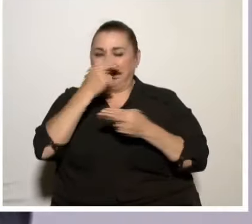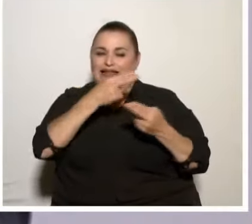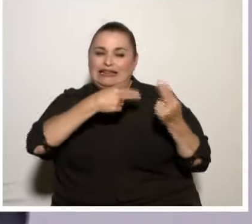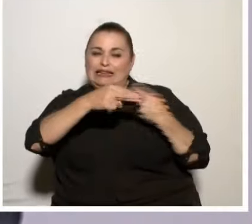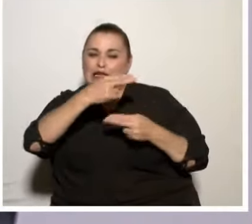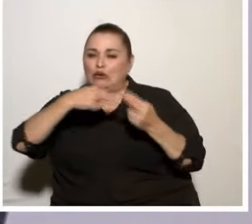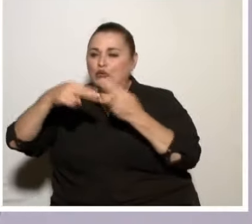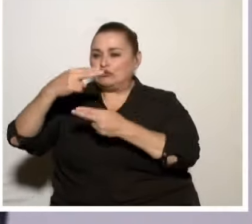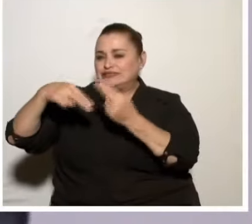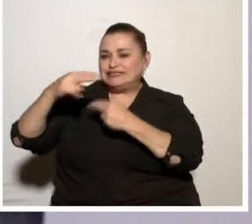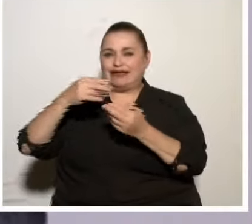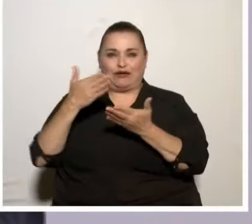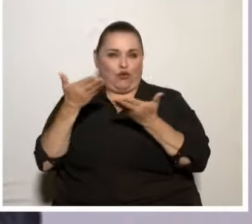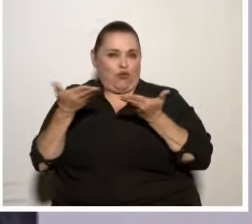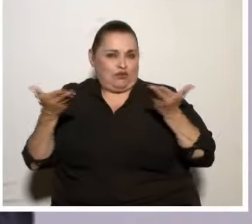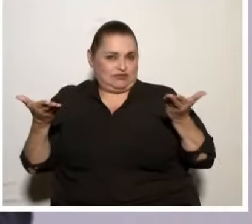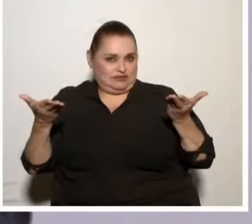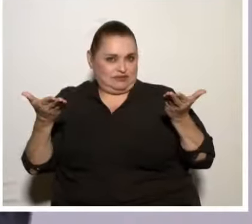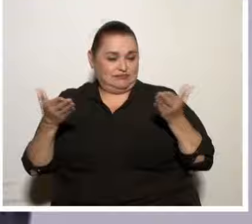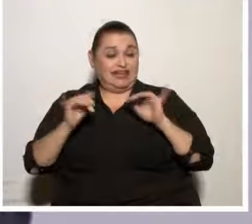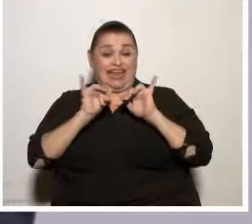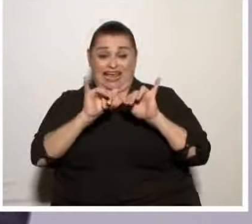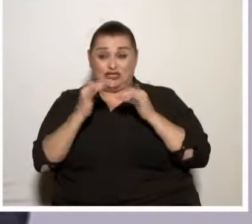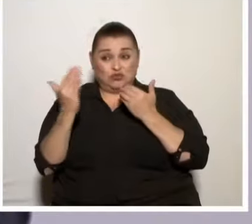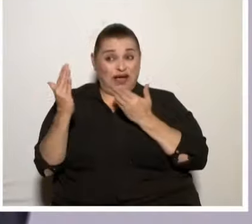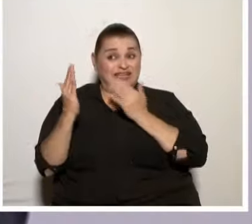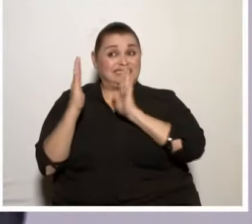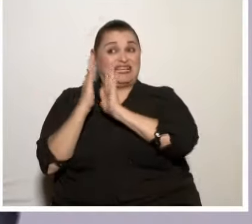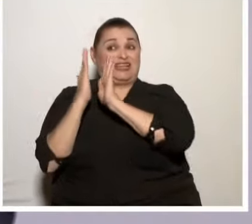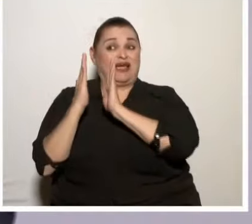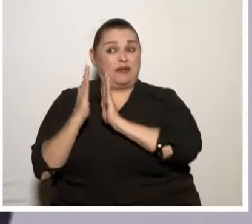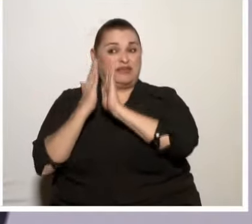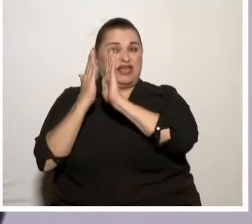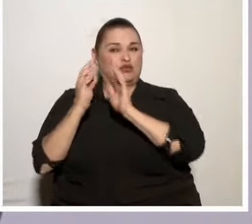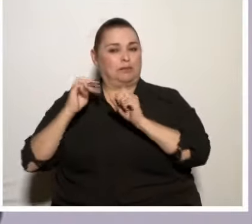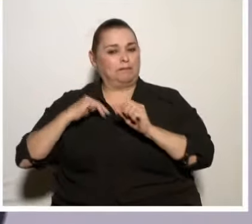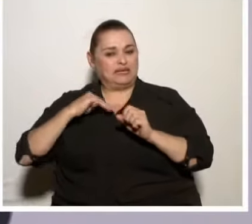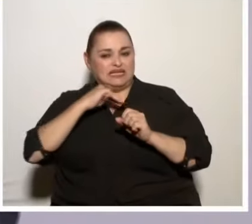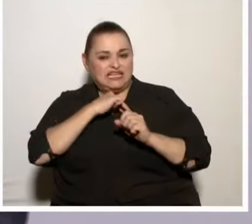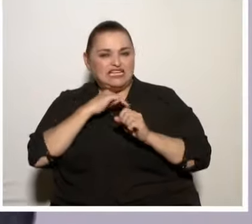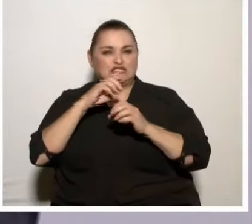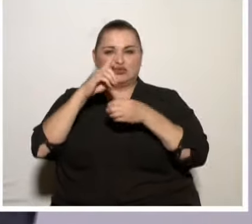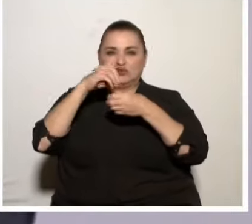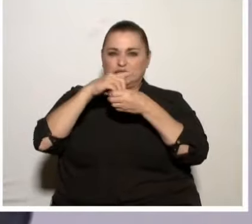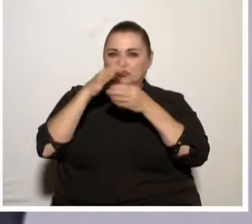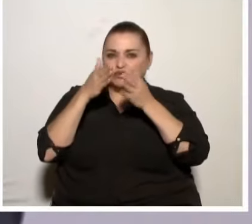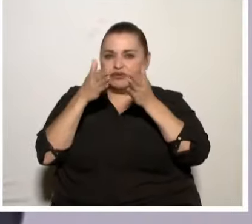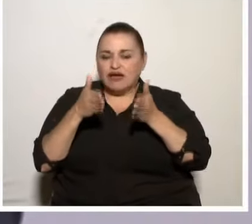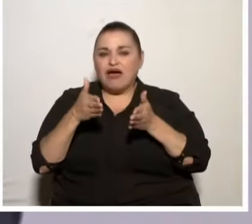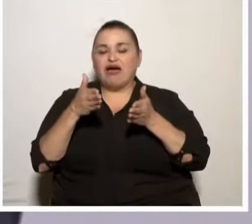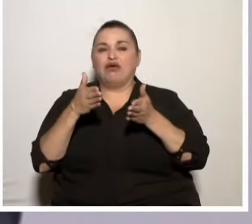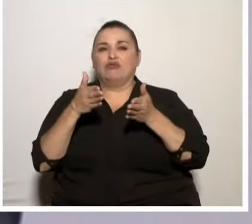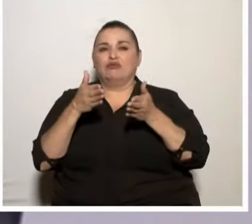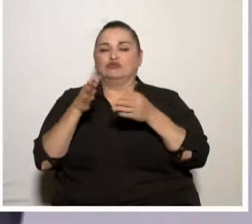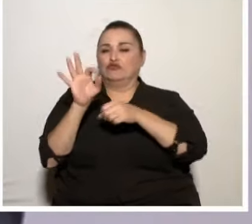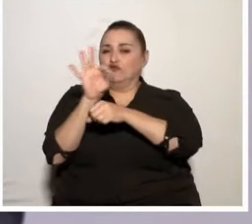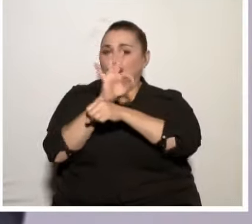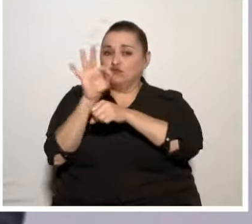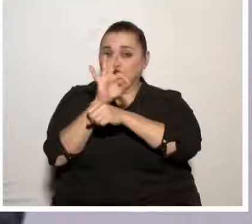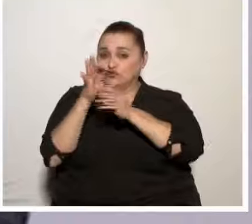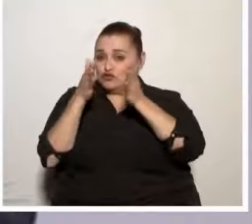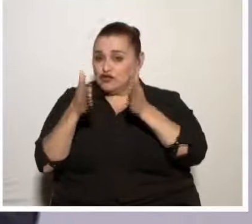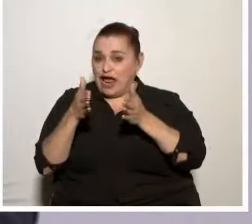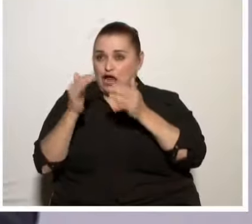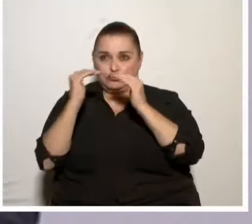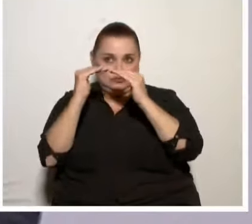negociar cierto tipo de cosas. Y estos acercamientos son a los ministros, a diputados, a los funcionarios de